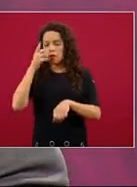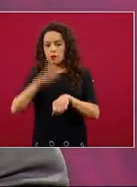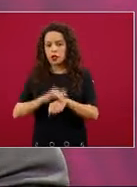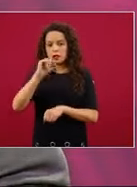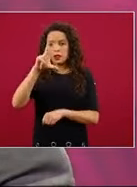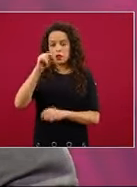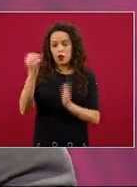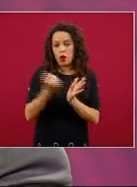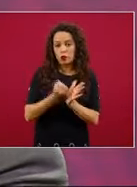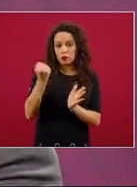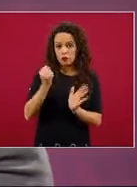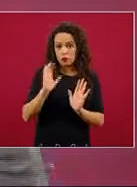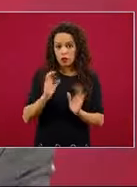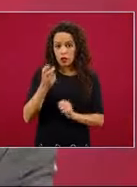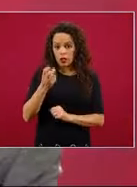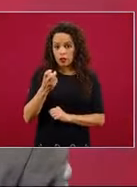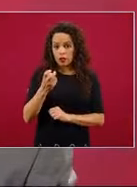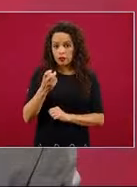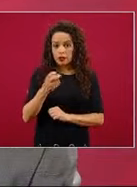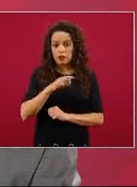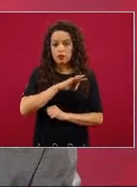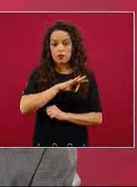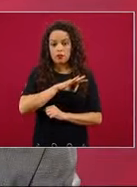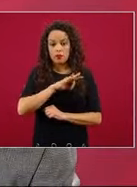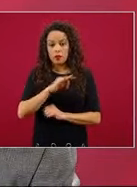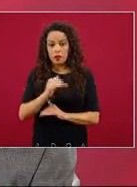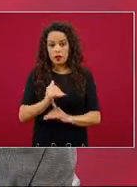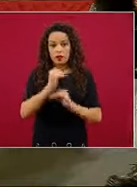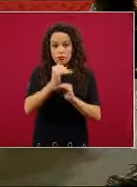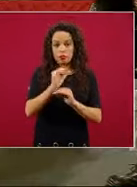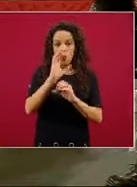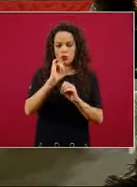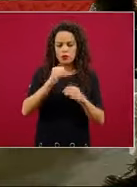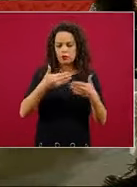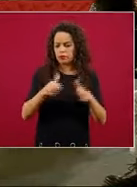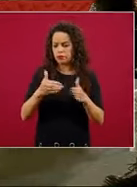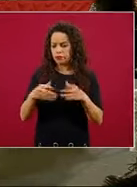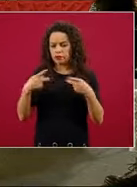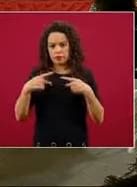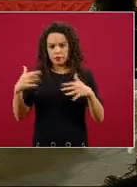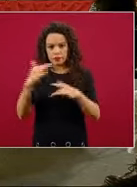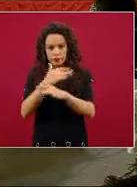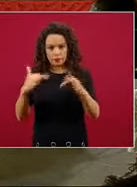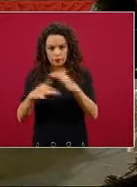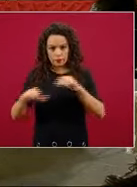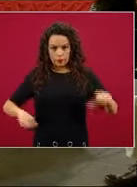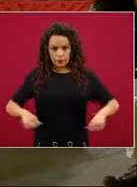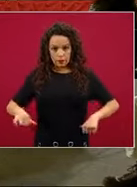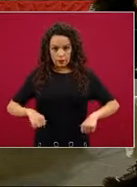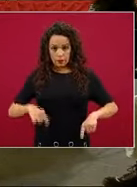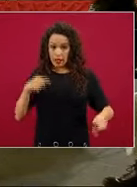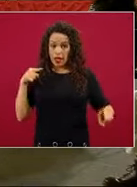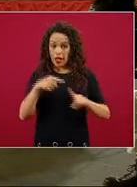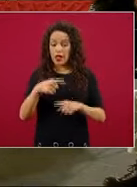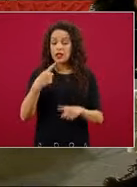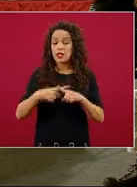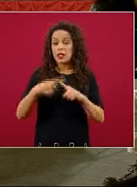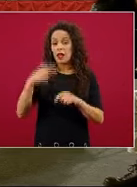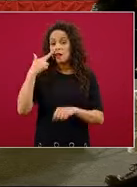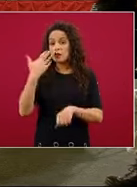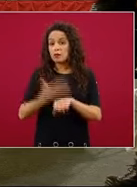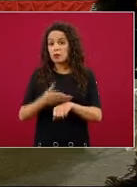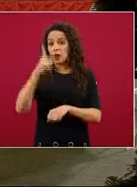no, facilitan o limitan la movilidad es una atribución de las entidades federativas y en su